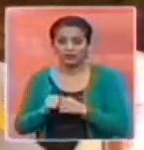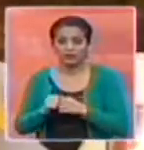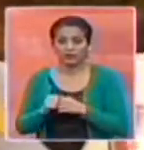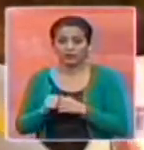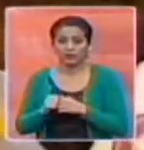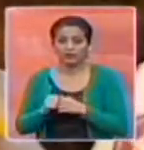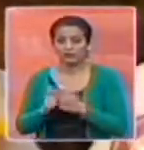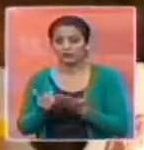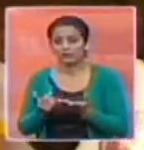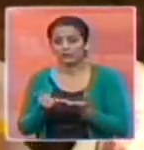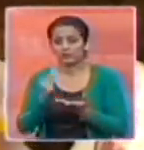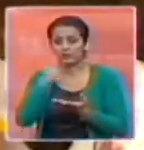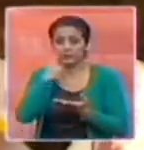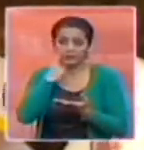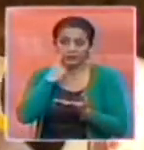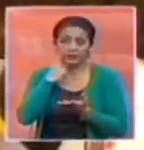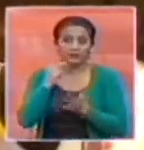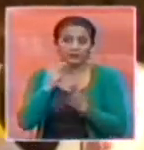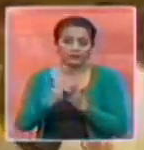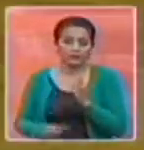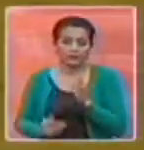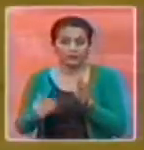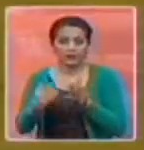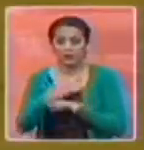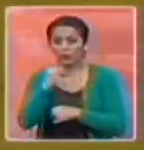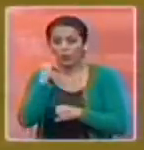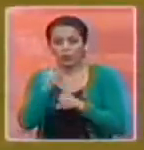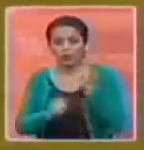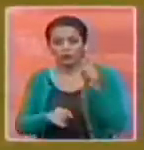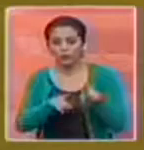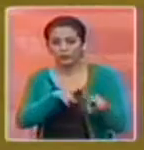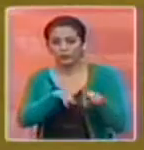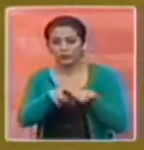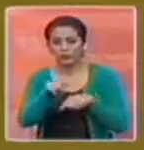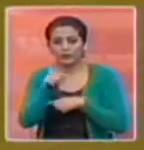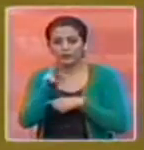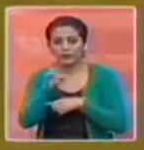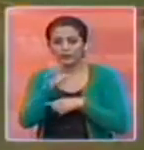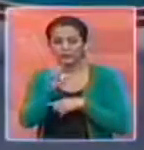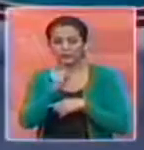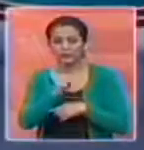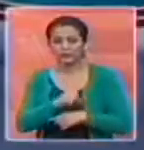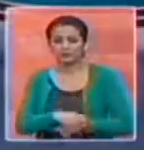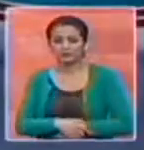último partido ante Aucas acá en el Monumental Banco Pichincha. Jorge Villasís, más deportes.